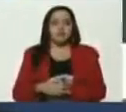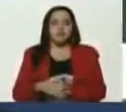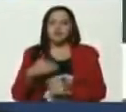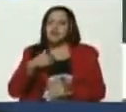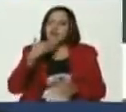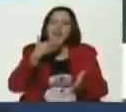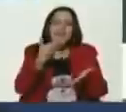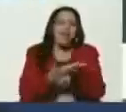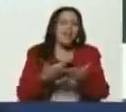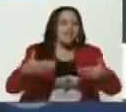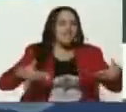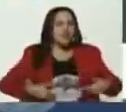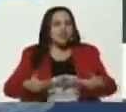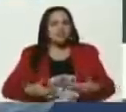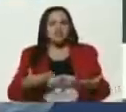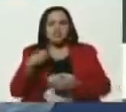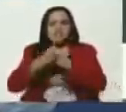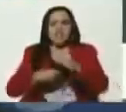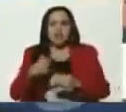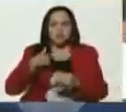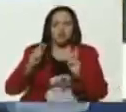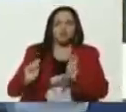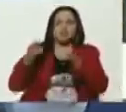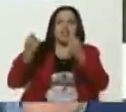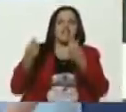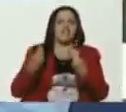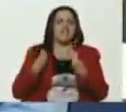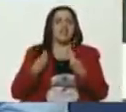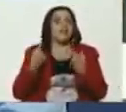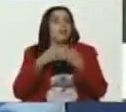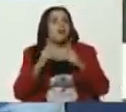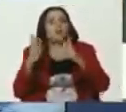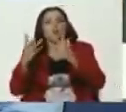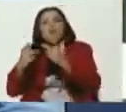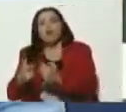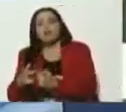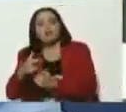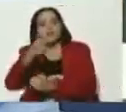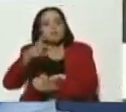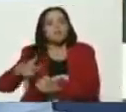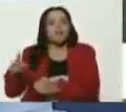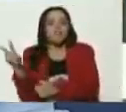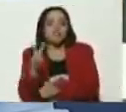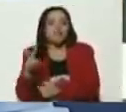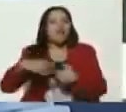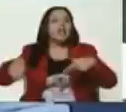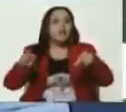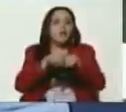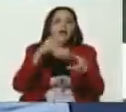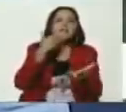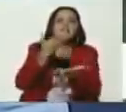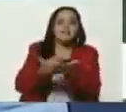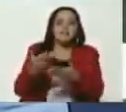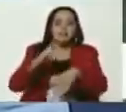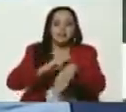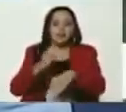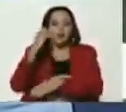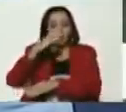la dedicación. Pero ¿cuántos venezolanos y venezolanas les deben la vida a los médicos